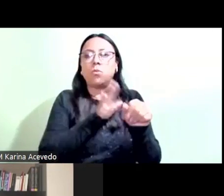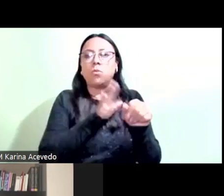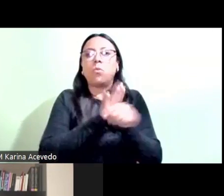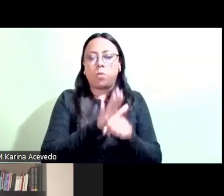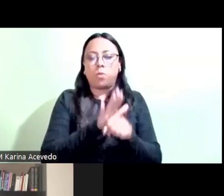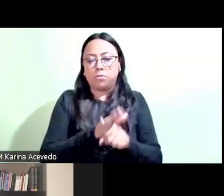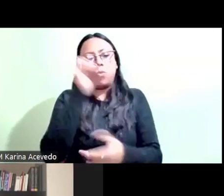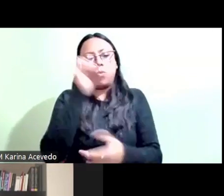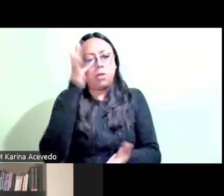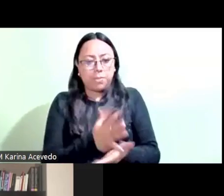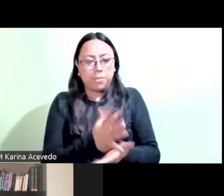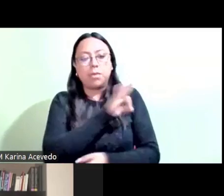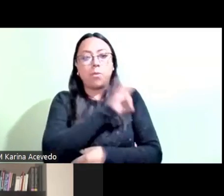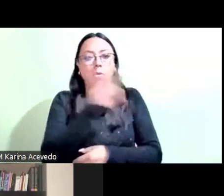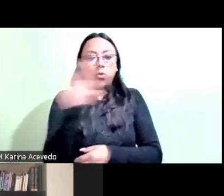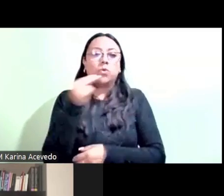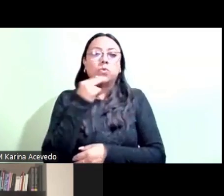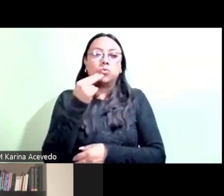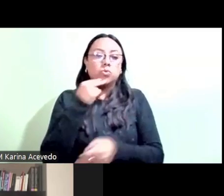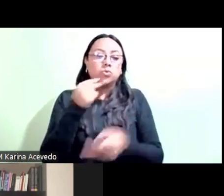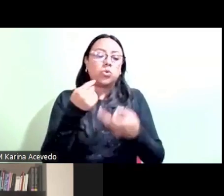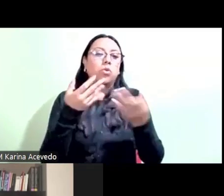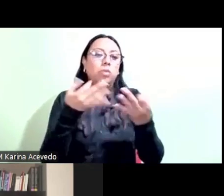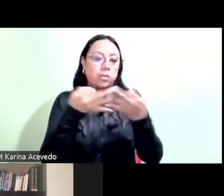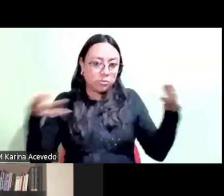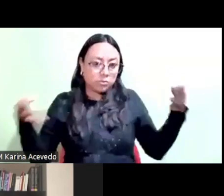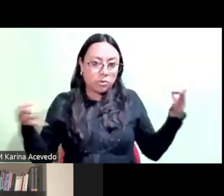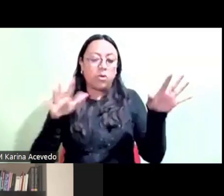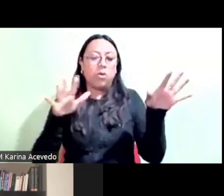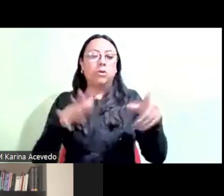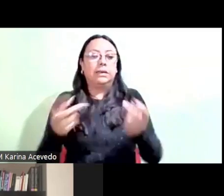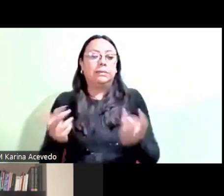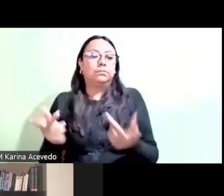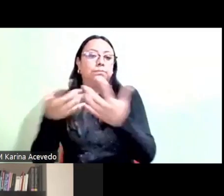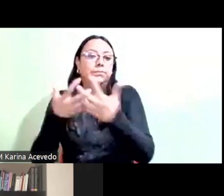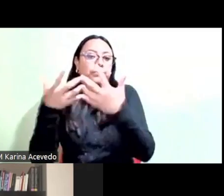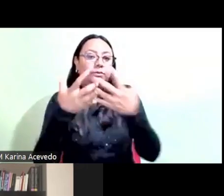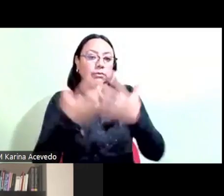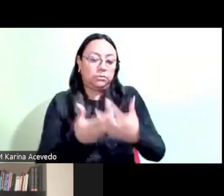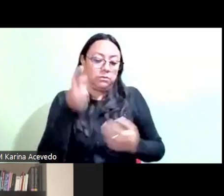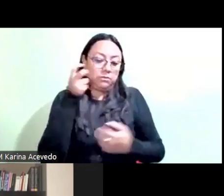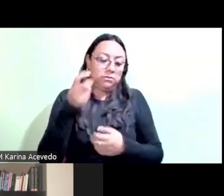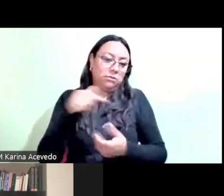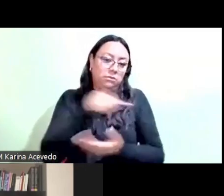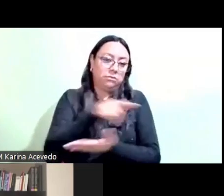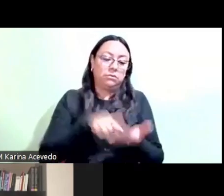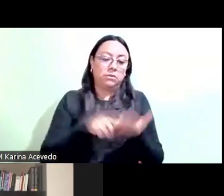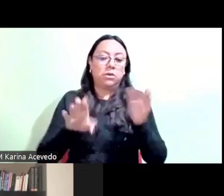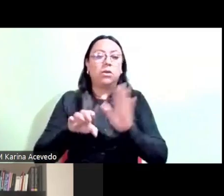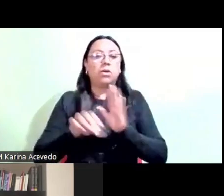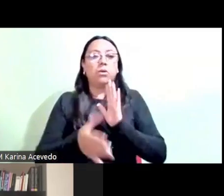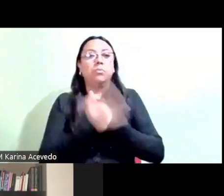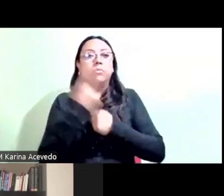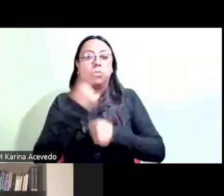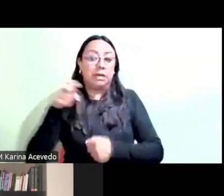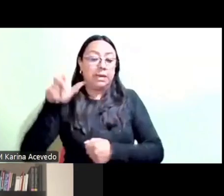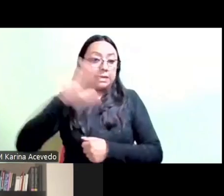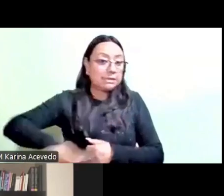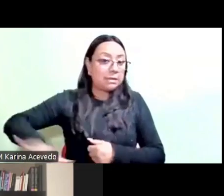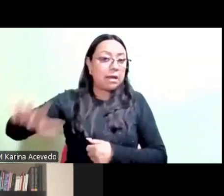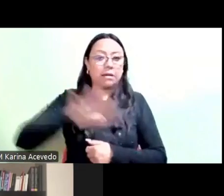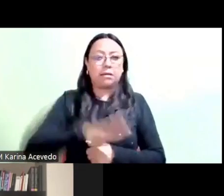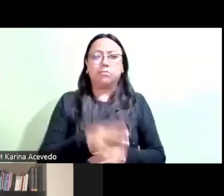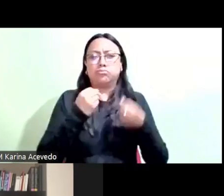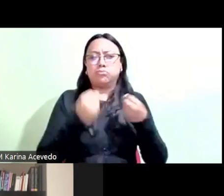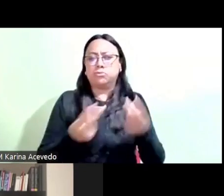suelo acorde a la realidad de la zona en donde se localiza el inmueble, que se caracteriza por ser un área con una intensa actividad económica en la que existe